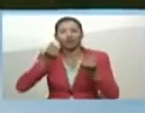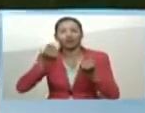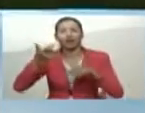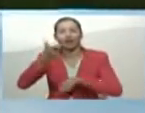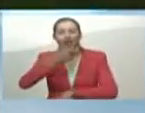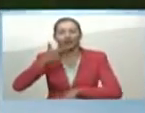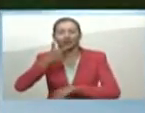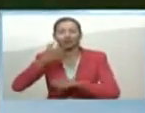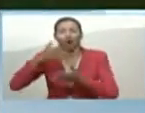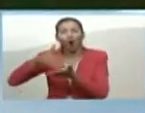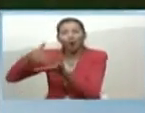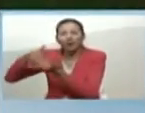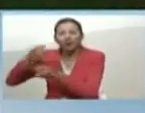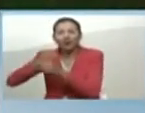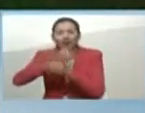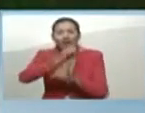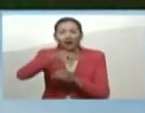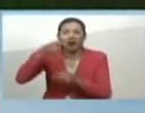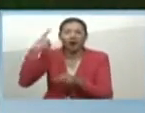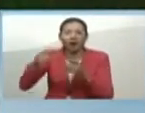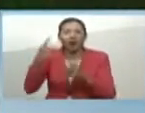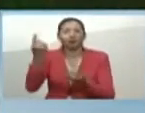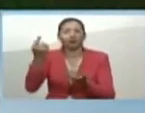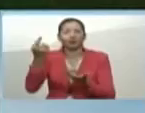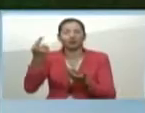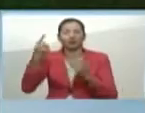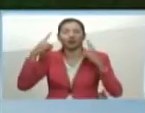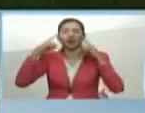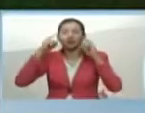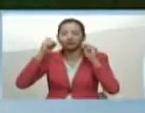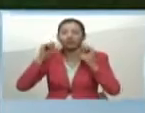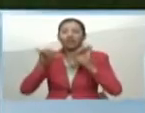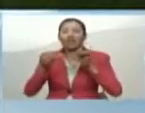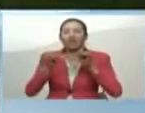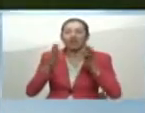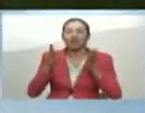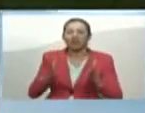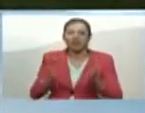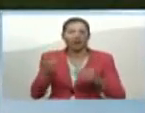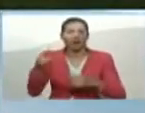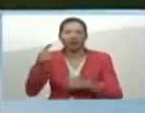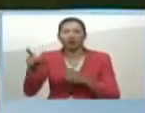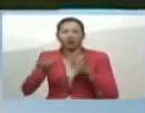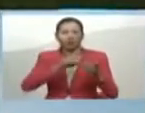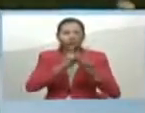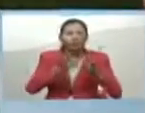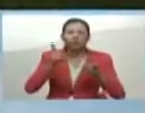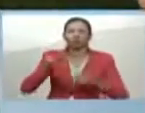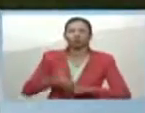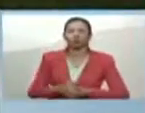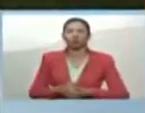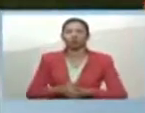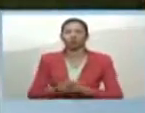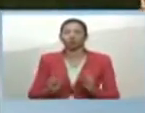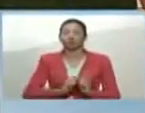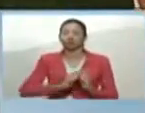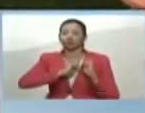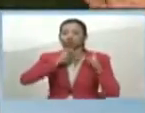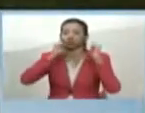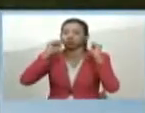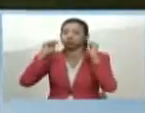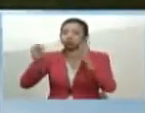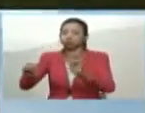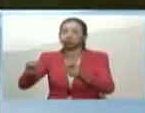obreras, trabajadoras, ingenieras, hay de todo, empresarias. Yo les entrego todo lo que tenga